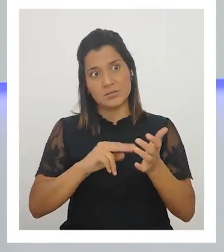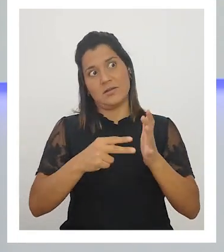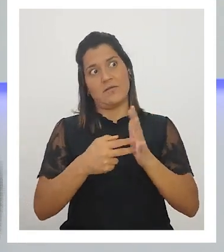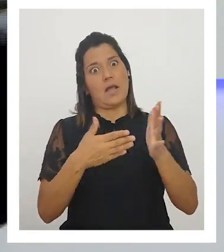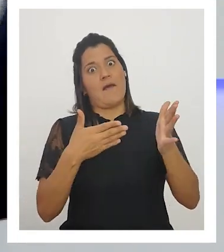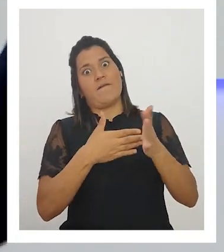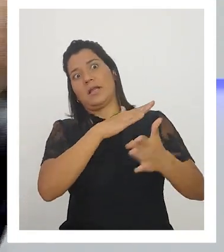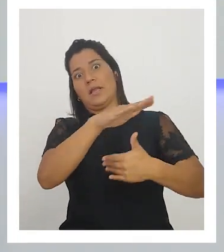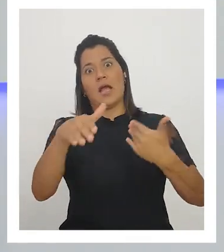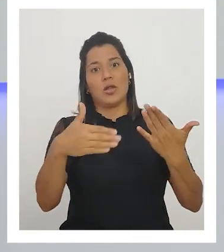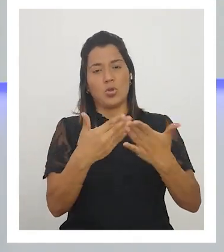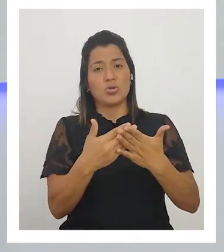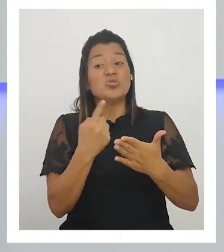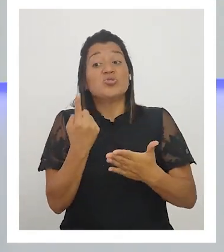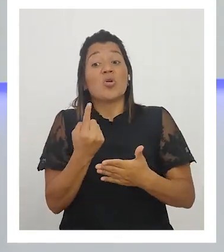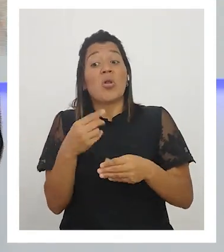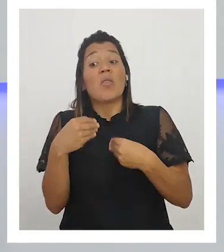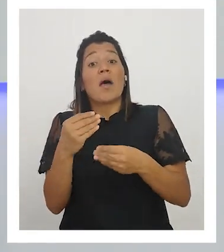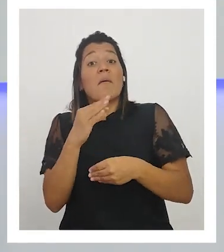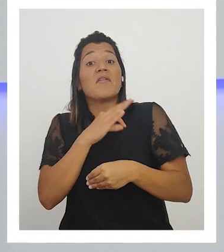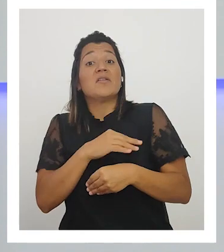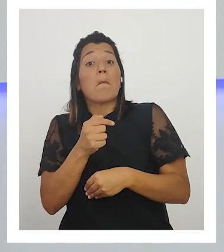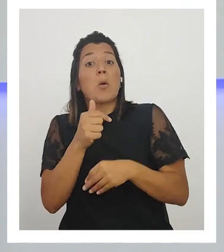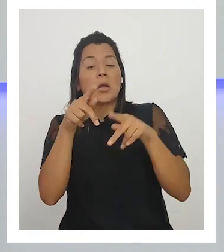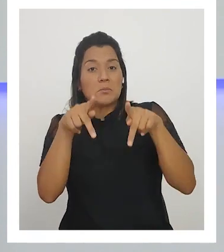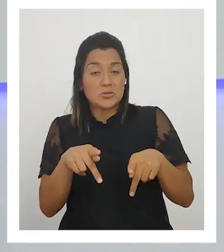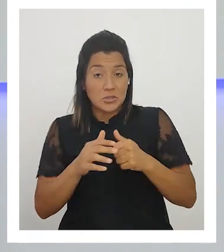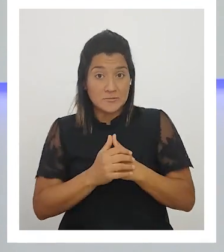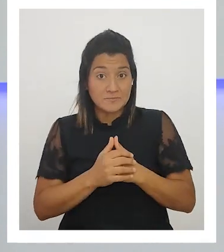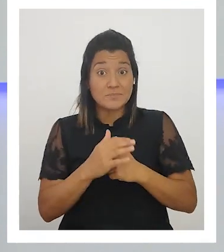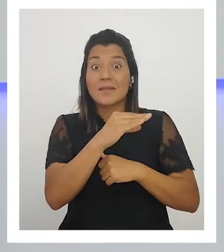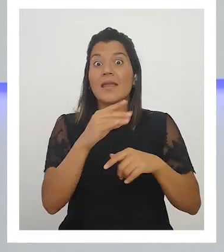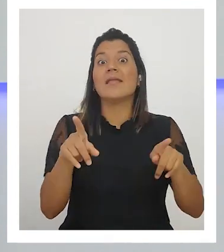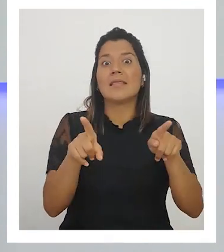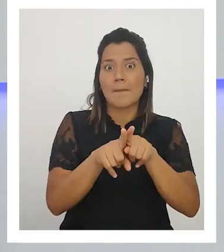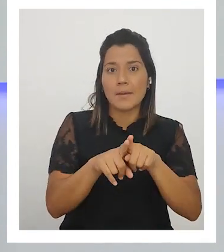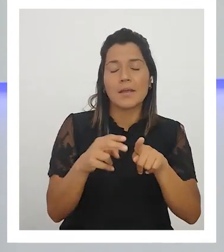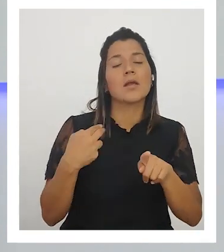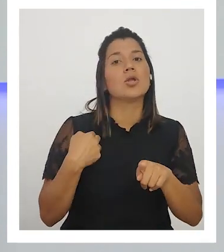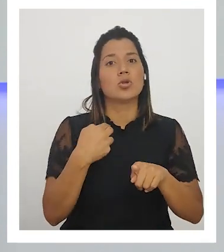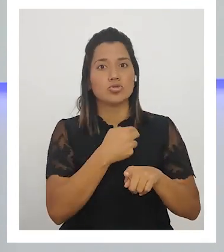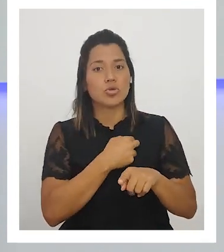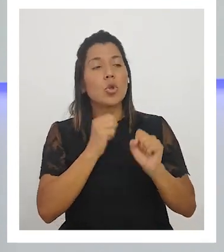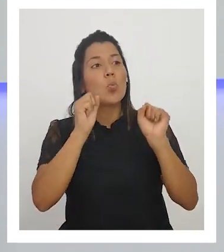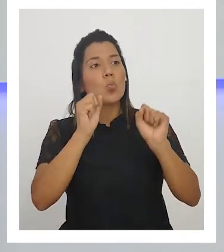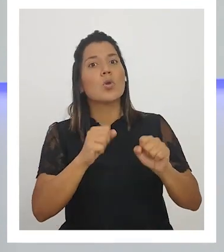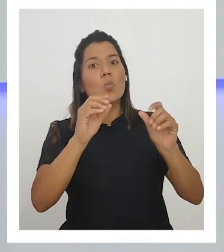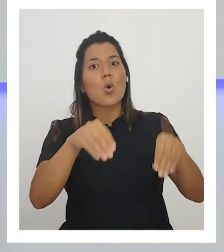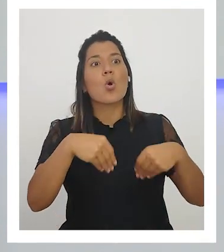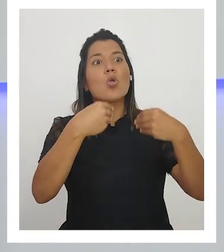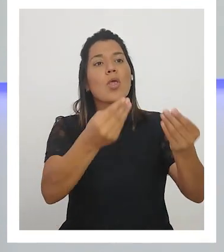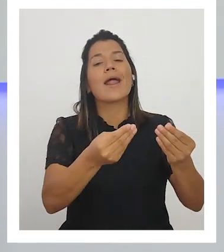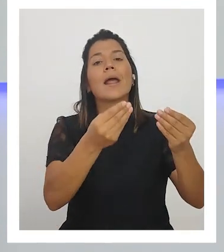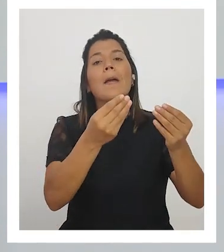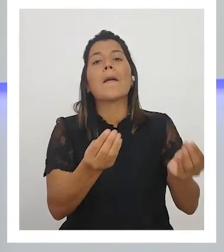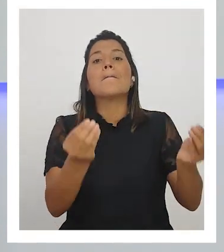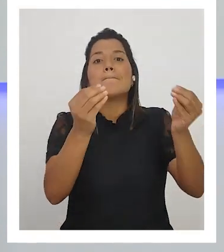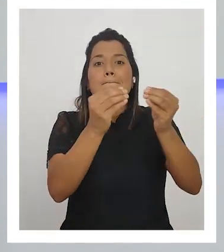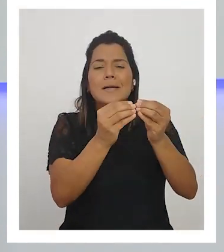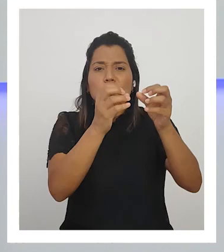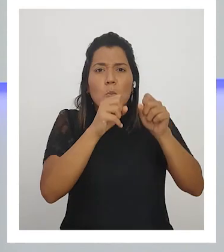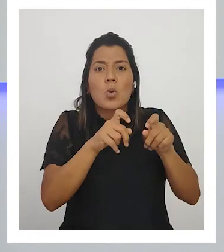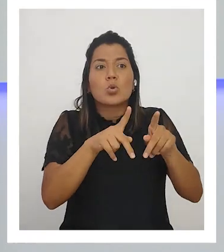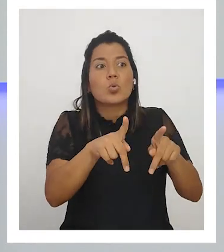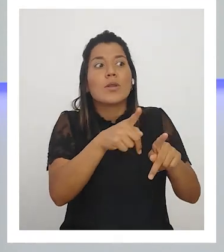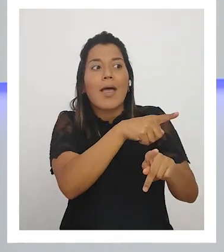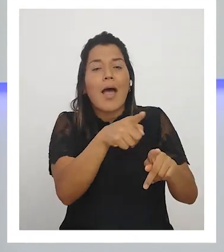todos, a favor de unos pocos. Y además, le hemos dado herramientas al consumidor